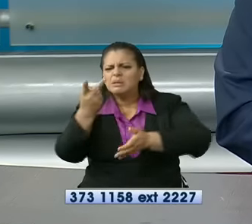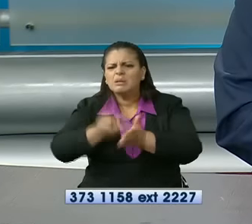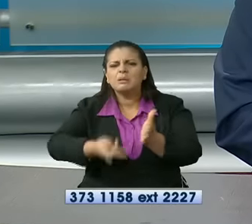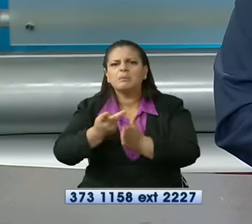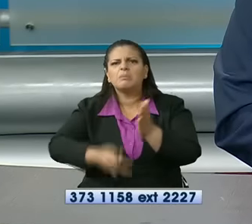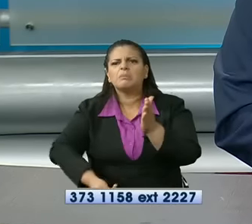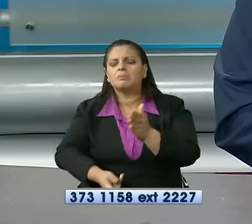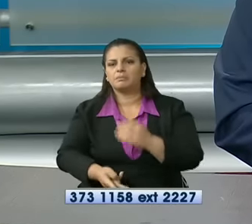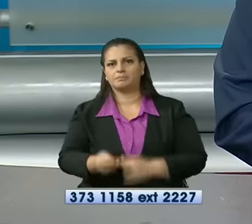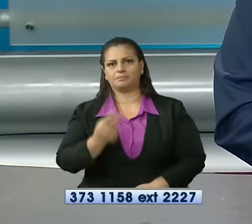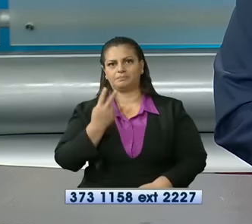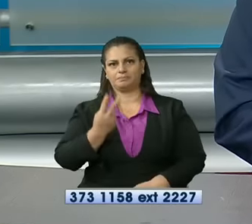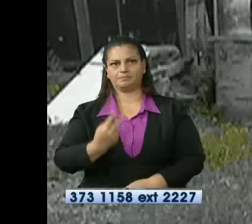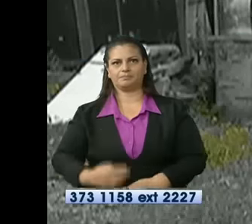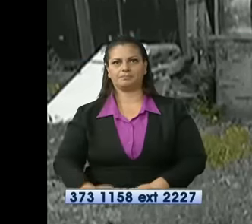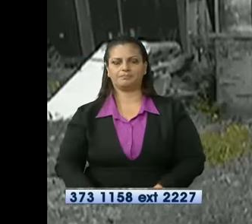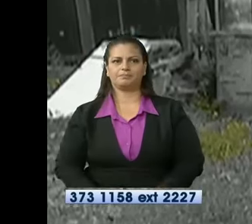fallecimiento.